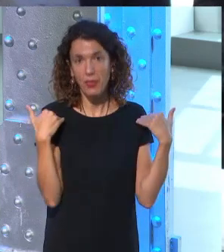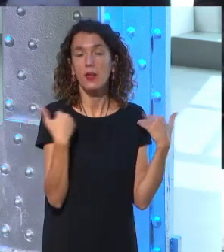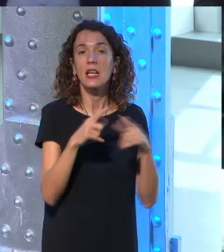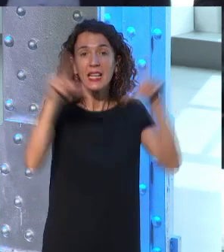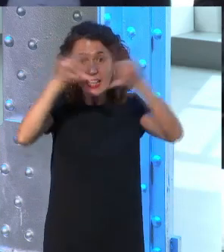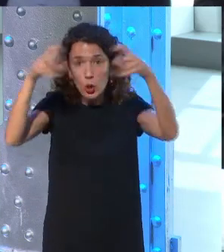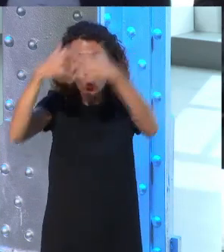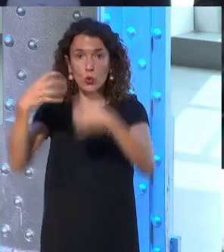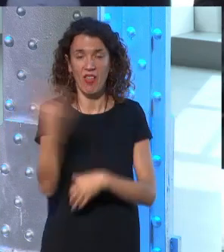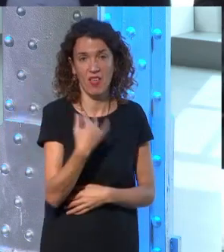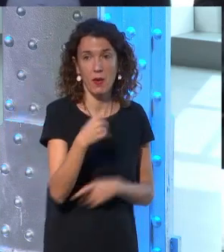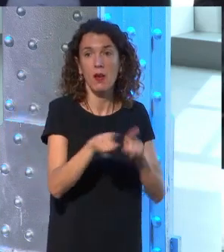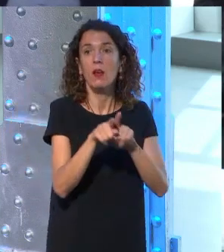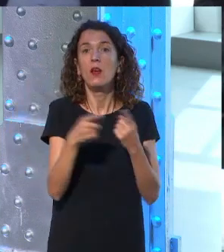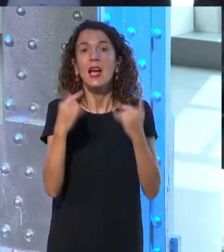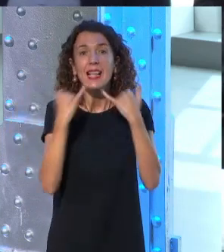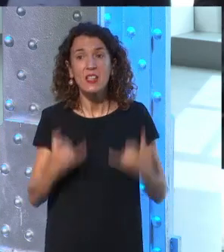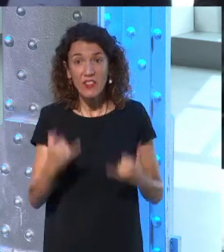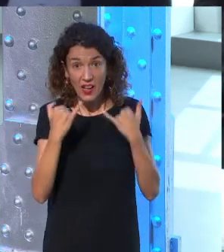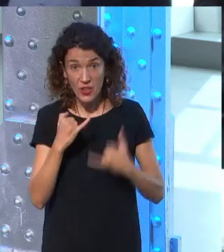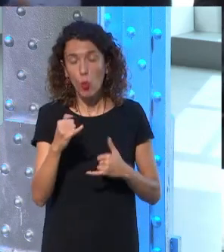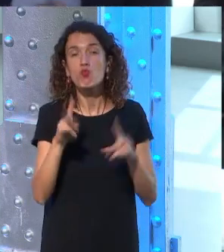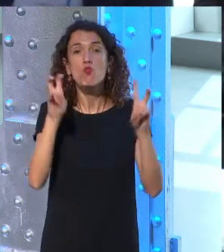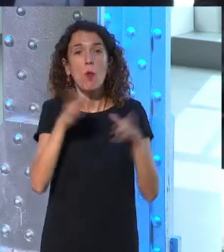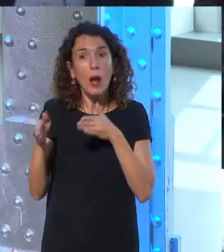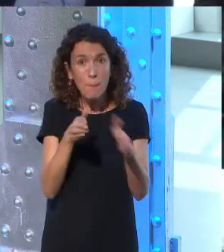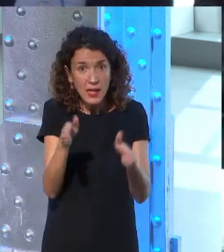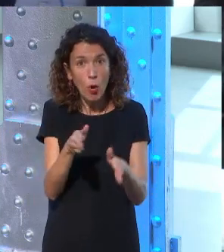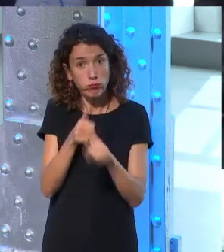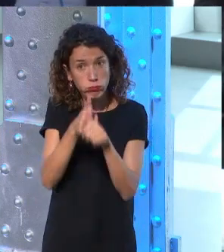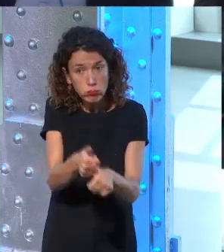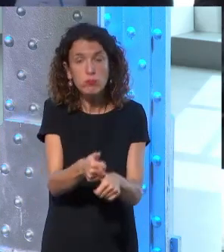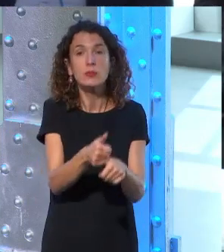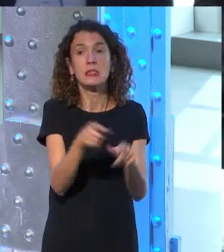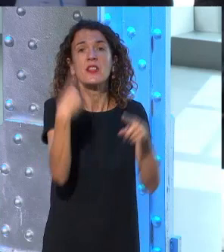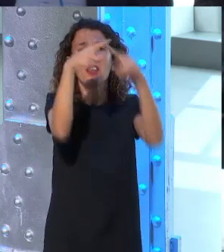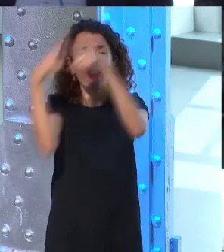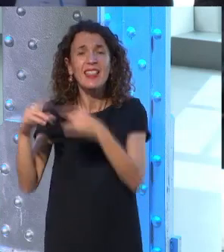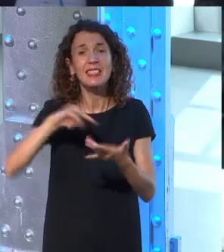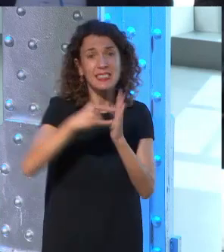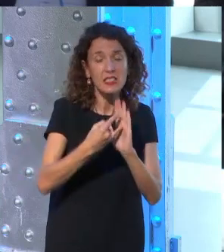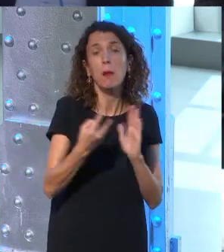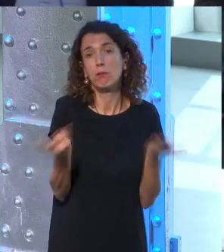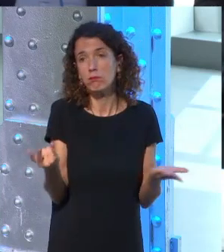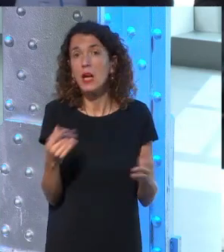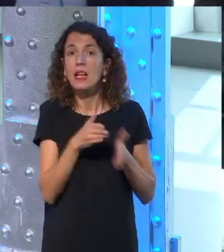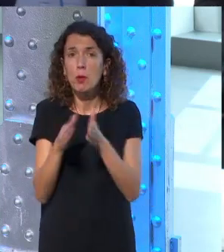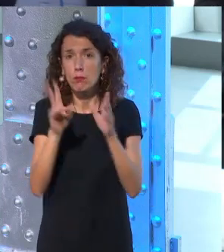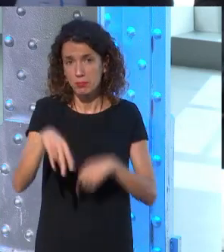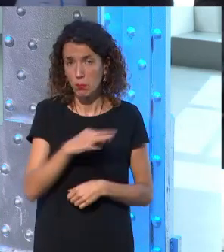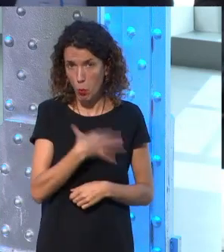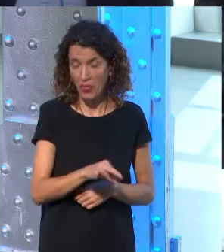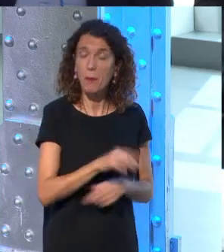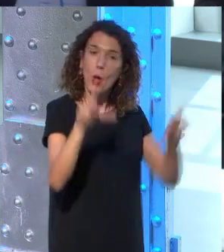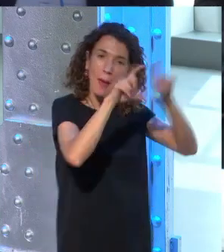las industrias. La electrificación, que es uno de los caminos, ¿no?, a tomar, ¿no?, de los distintos sistemas, pues bueno, es un camino, pero las